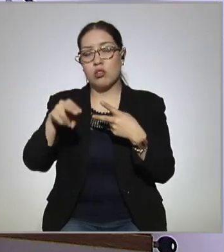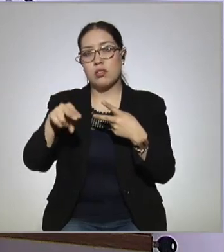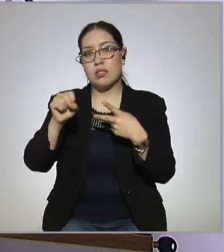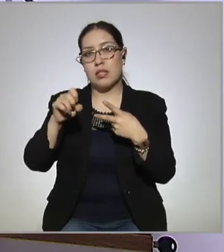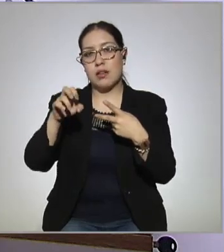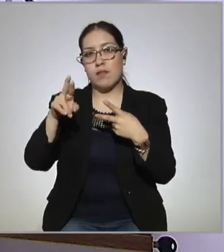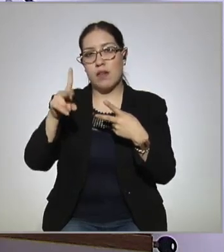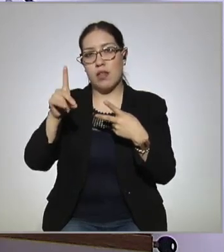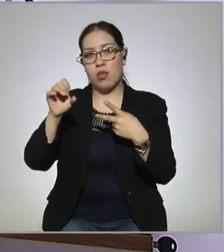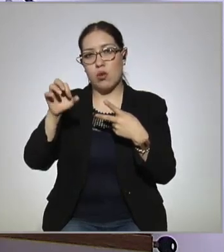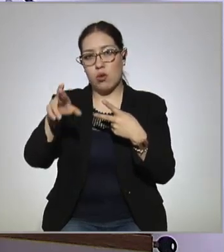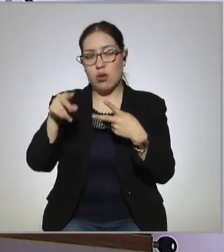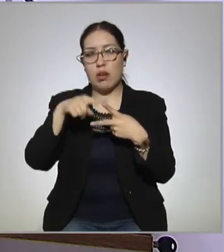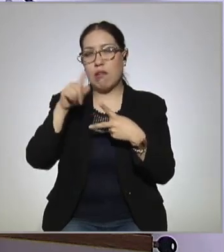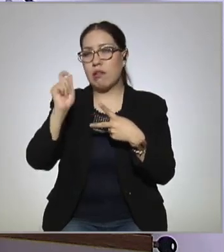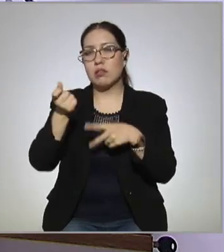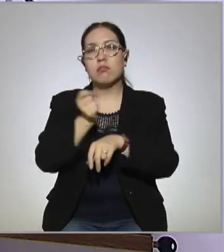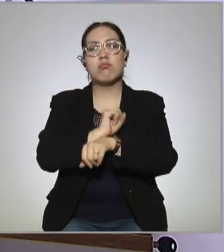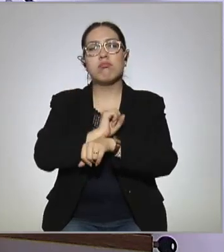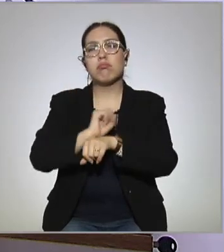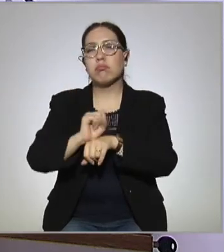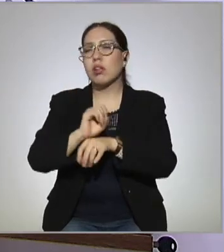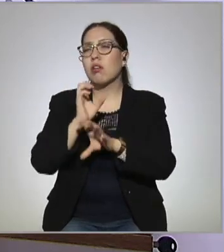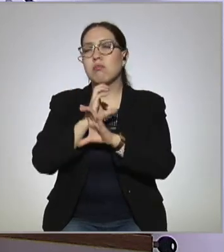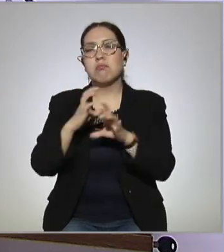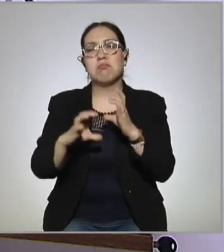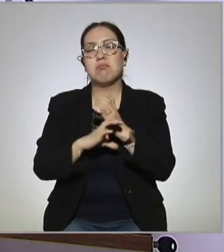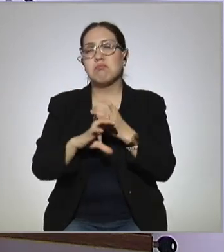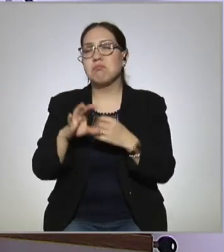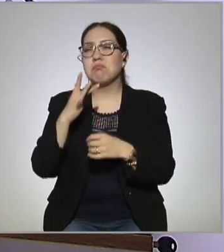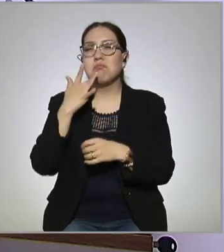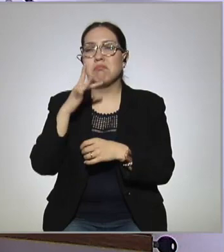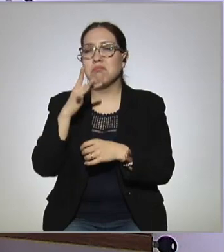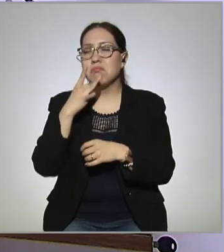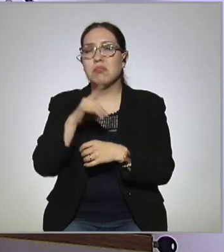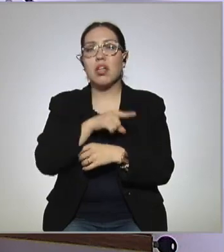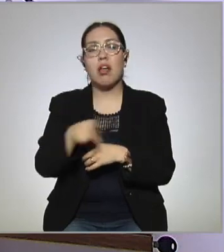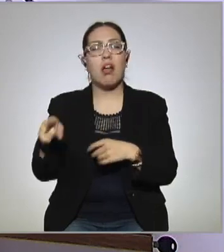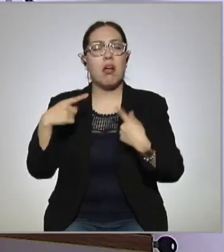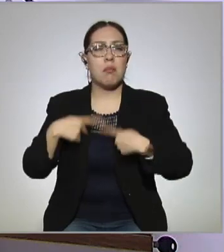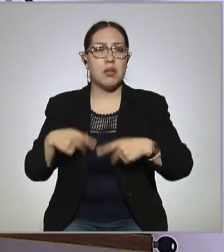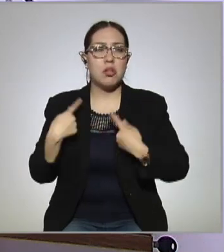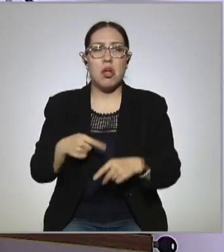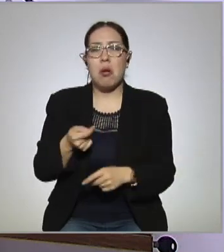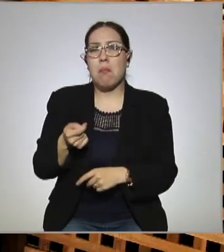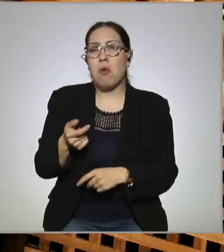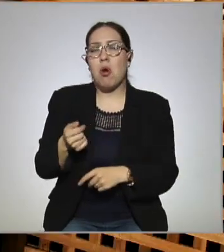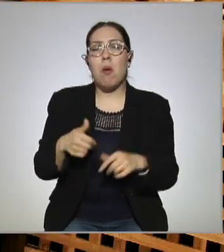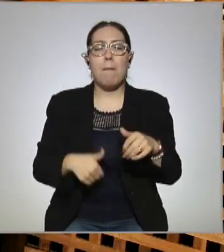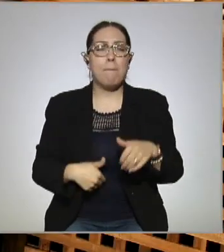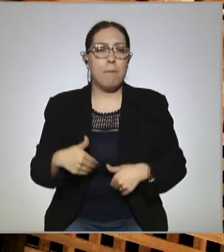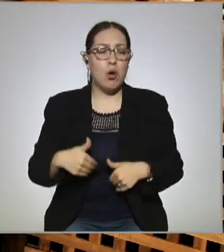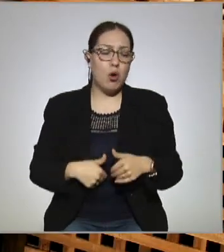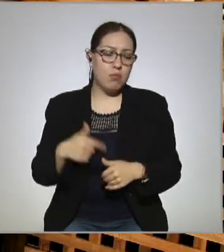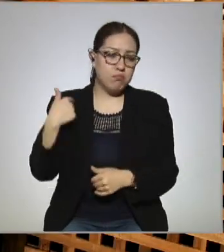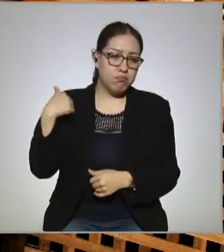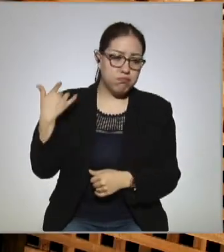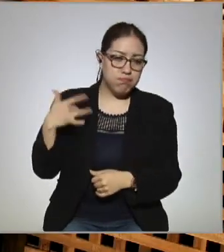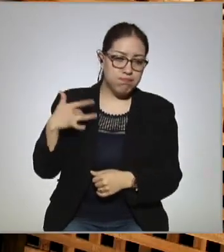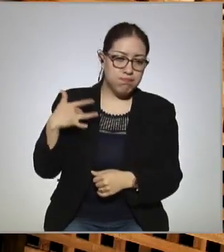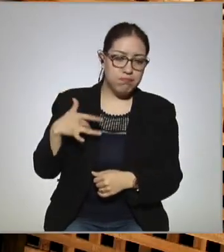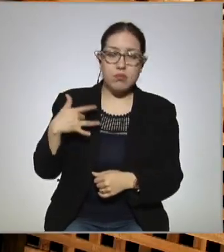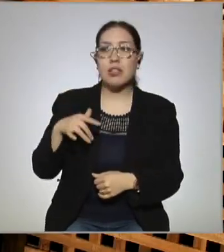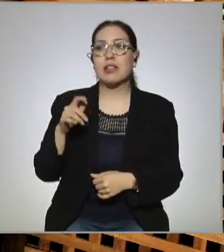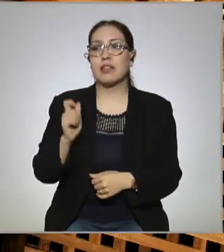casos leves o para casos incipientes, pacientes que tengan pocas molestias. Va a consistir